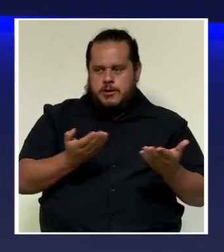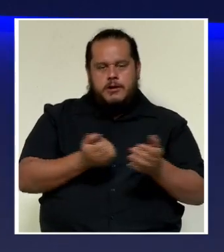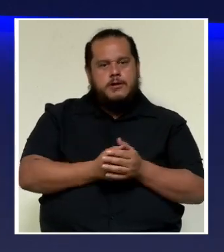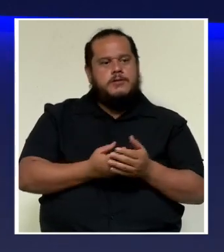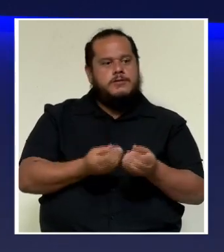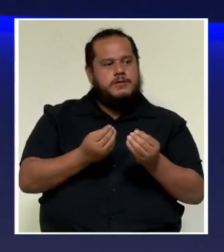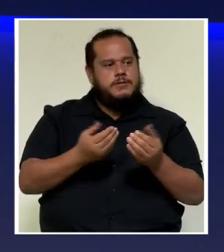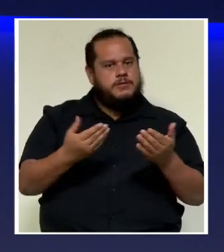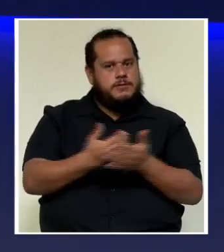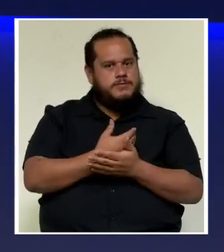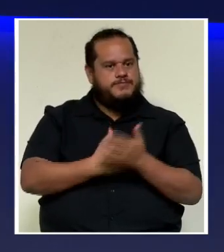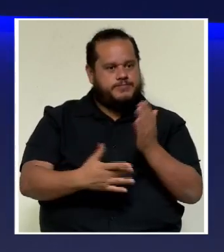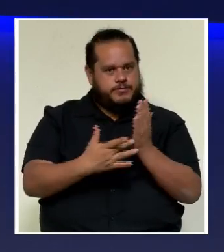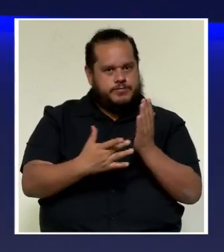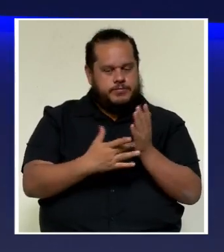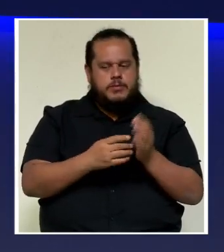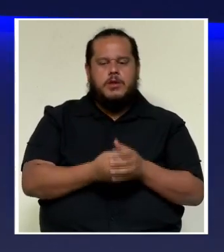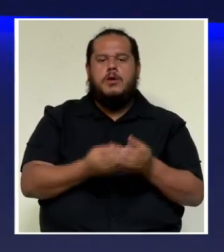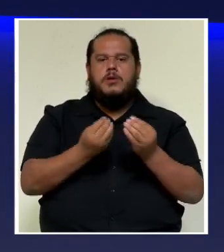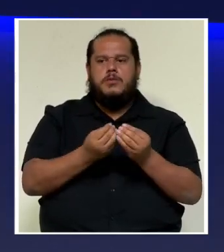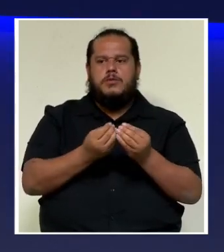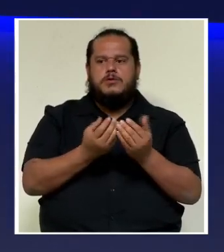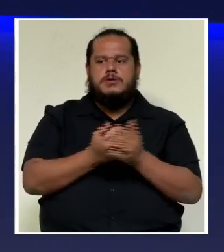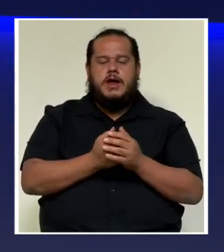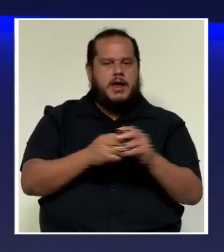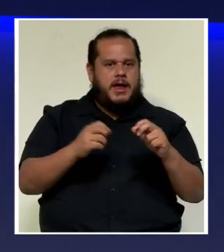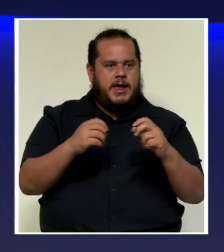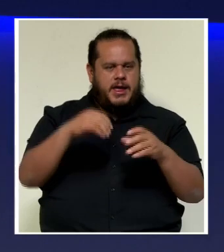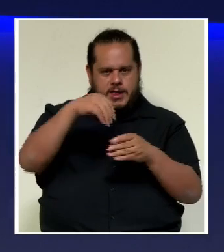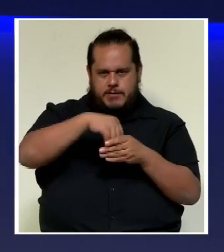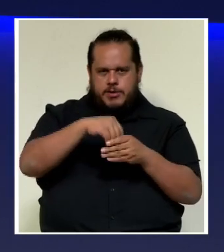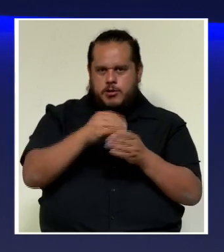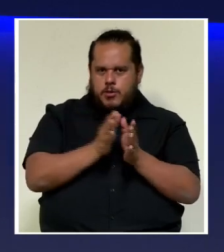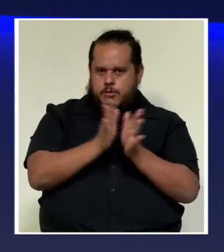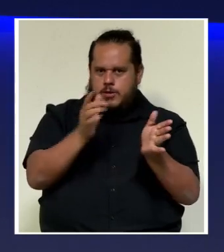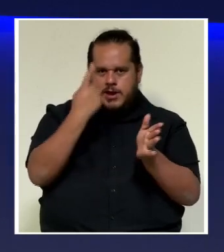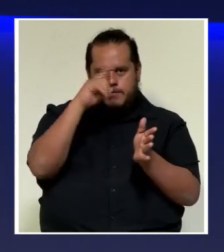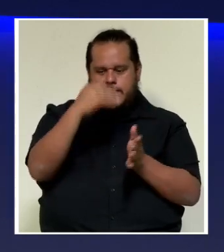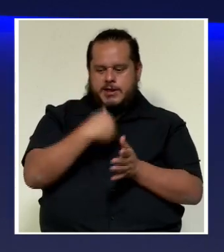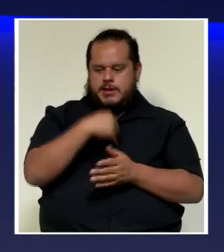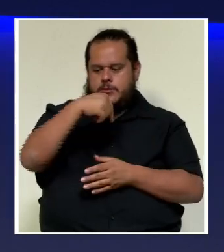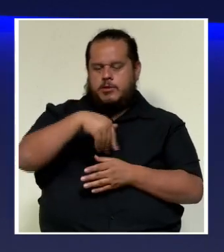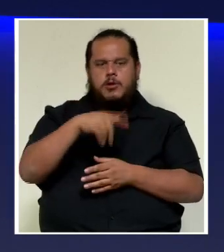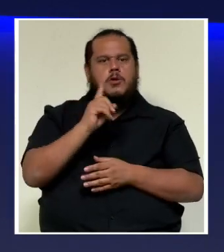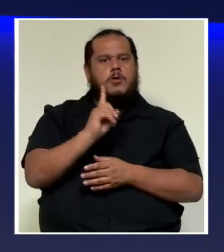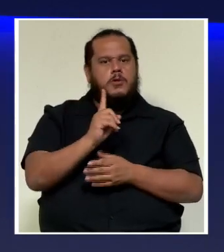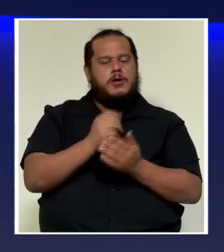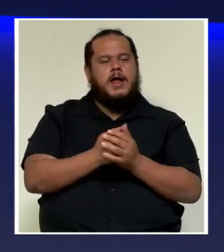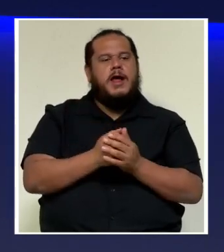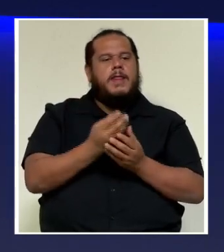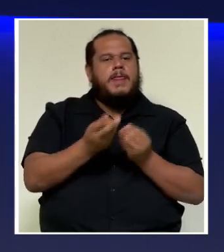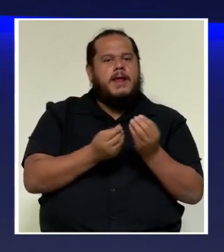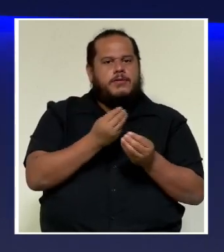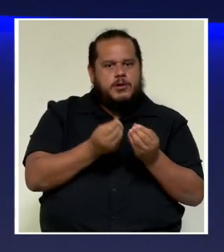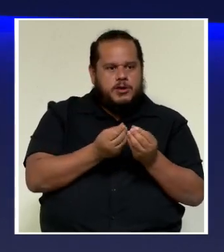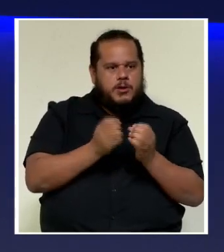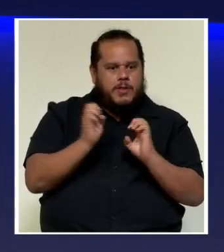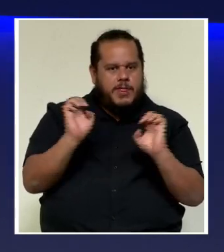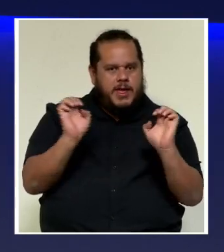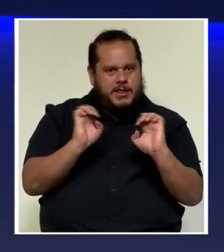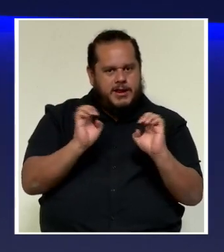nueva tecnología, mucha inversión pública para que tengamos hoy una de las matrices de producción de